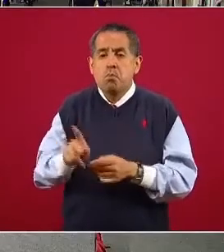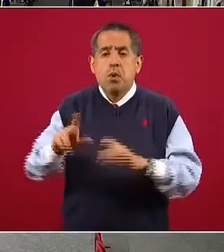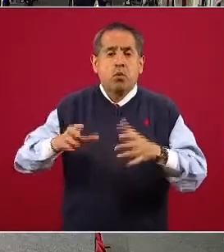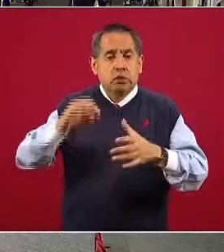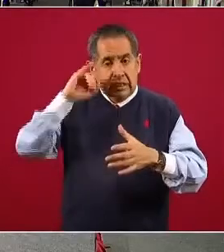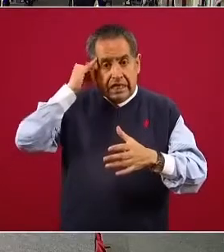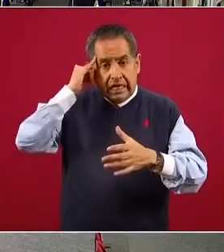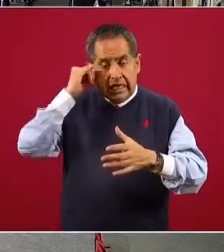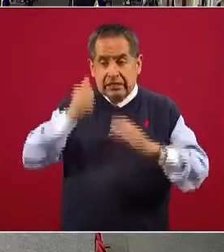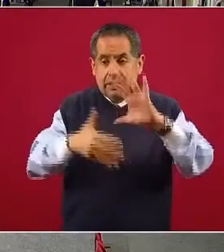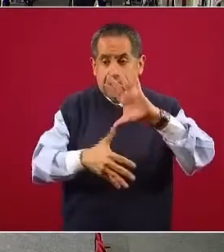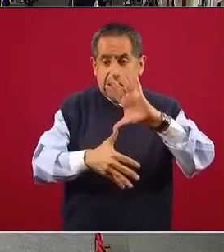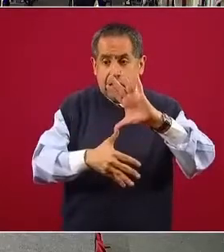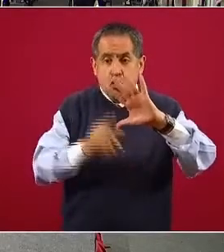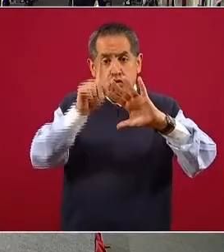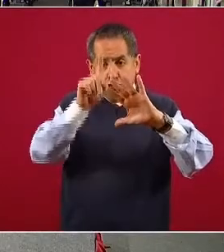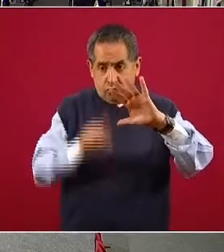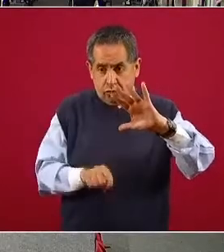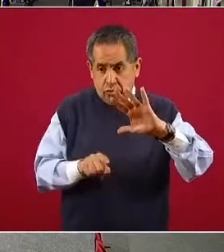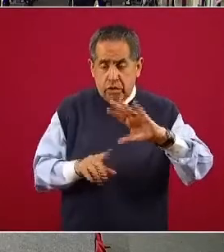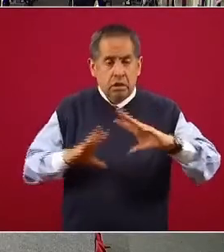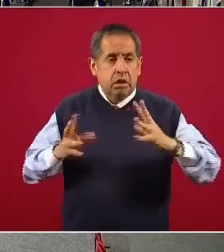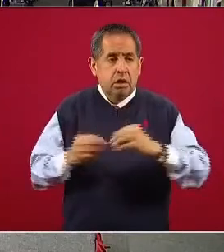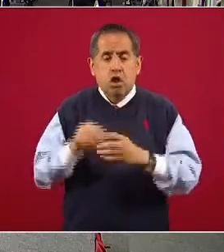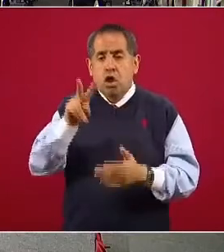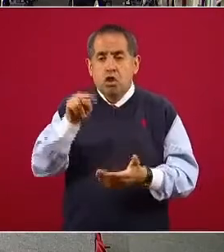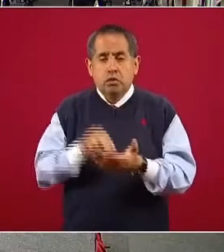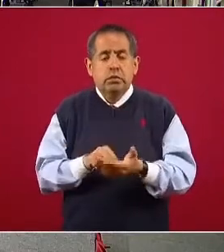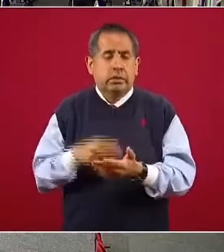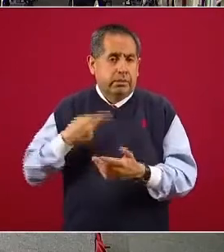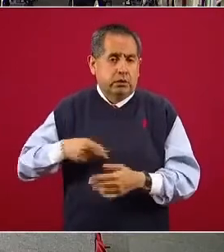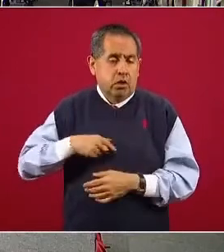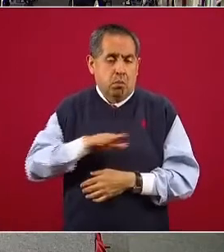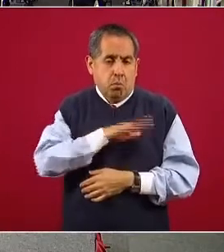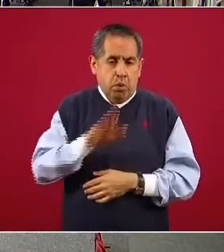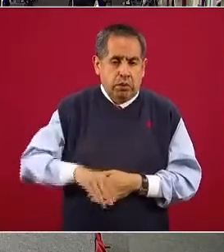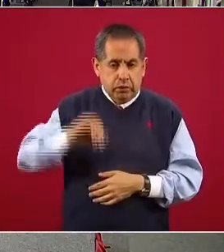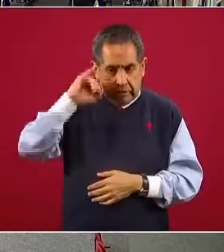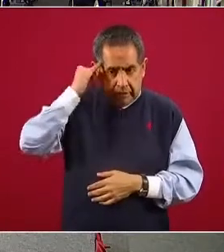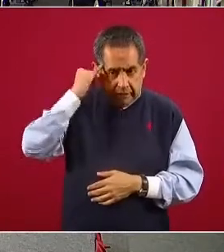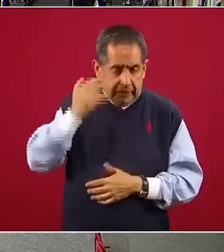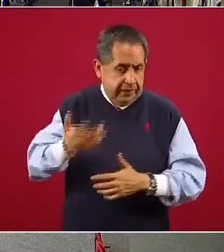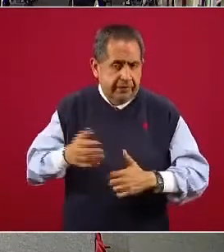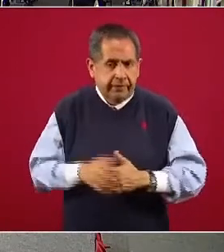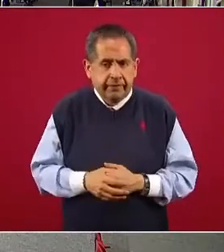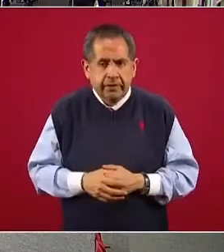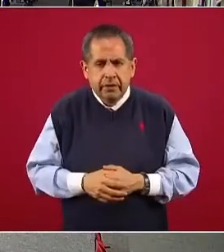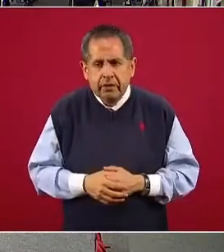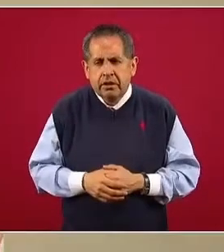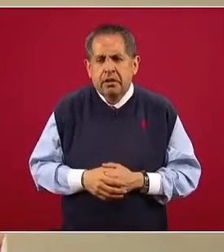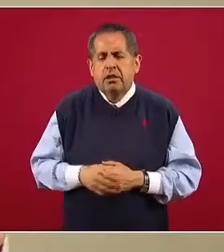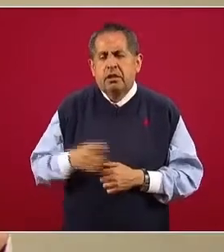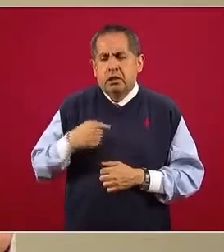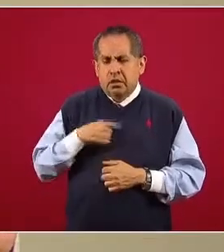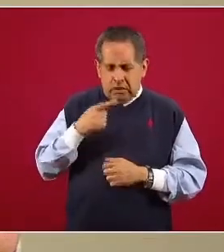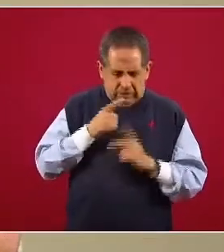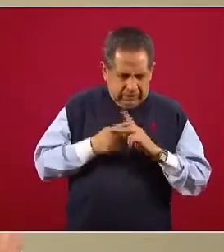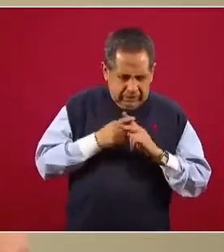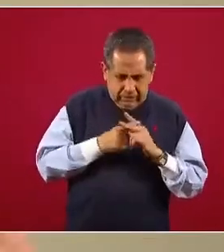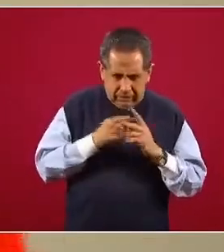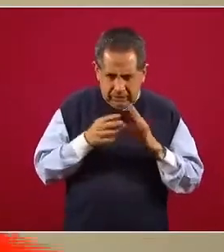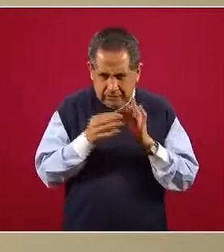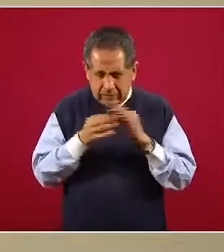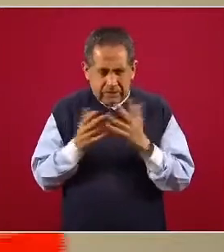indígena del continente americano y hay 2,000 muertos, ¿no? En este sentido, yo hice un